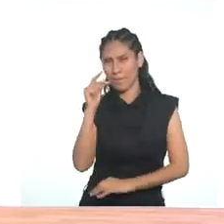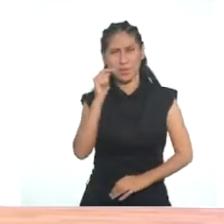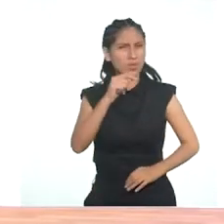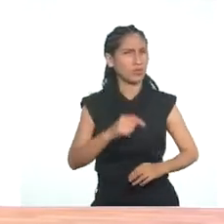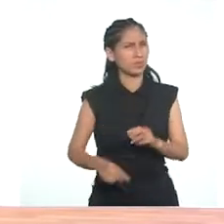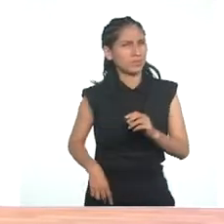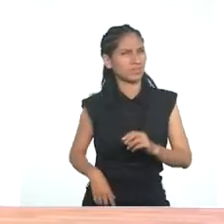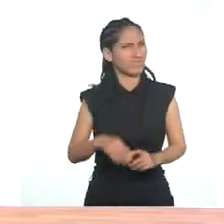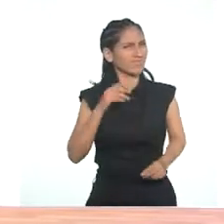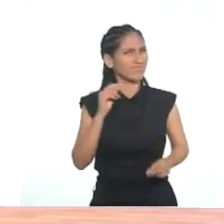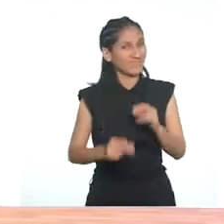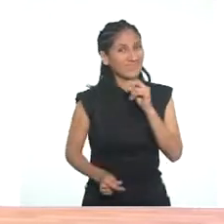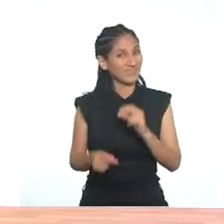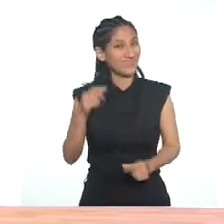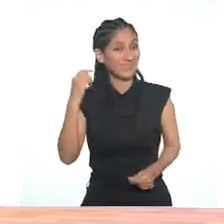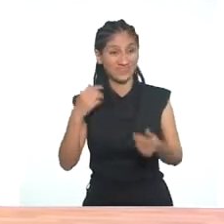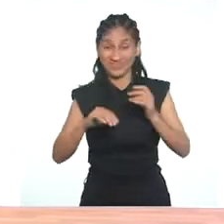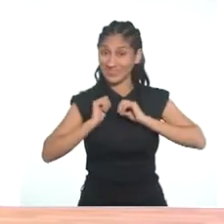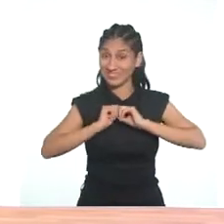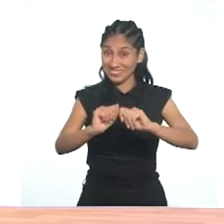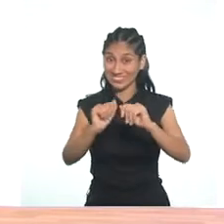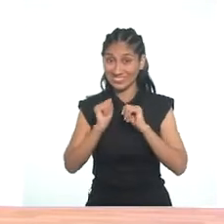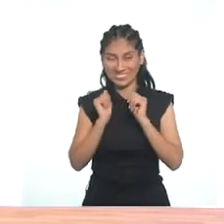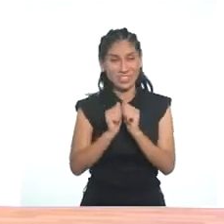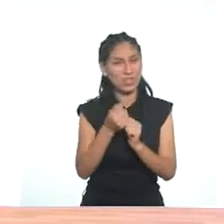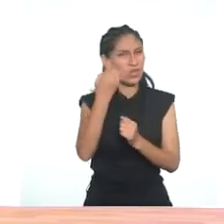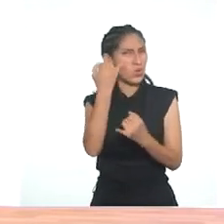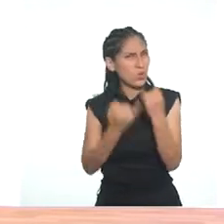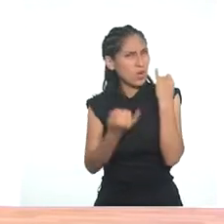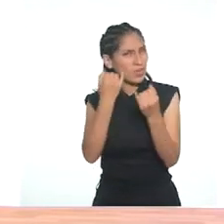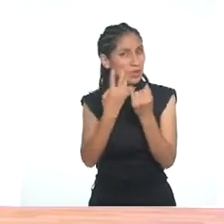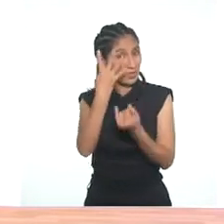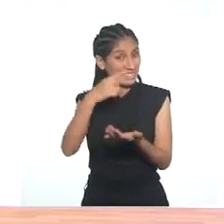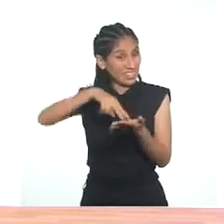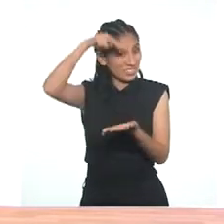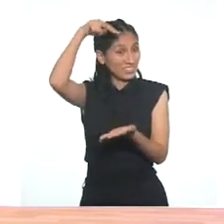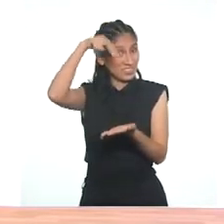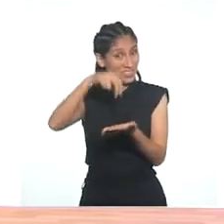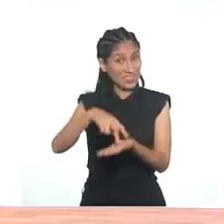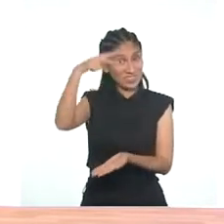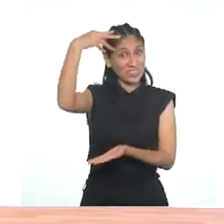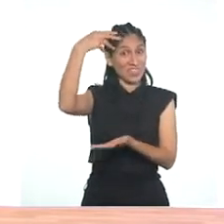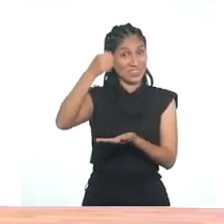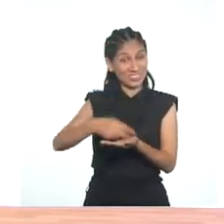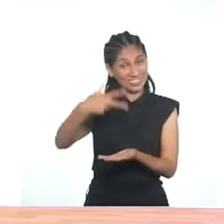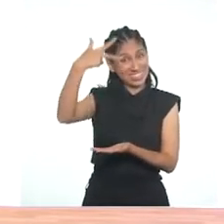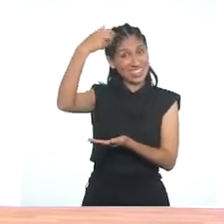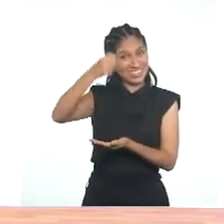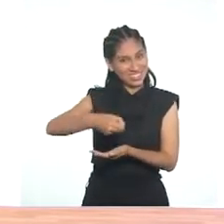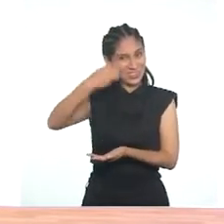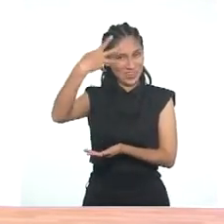rápido, activamos el cuerpo, soltamos, y cuatro últimos saltos. Y